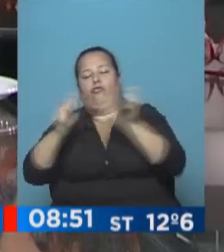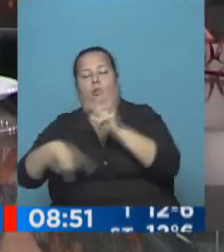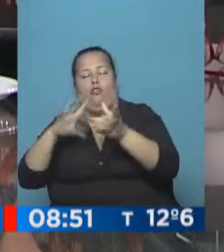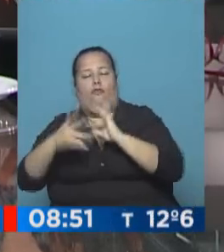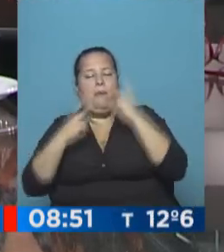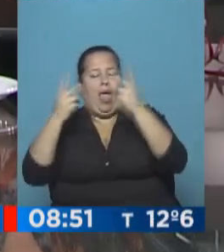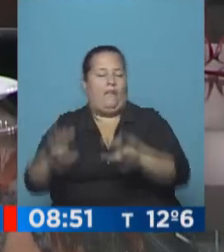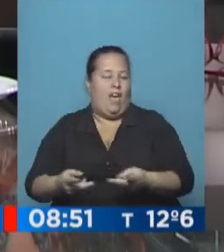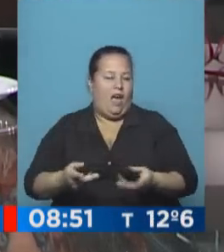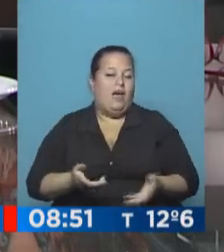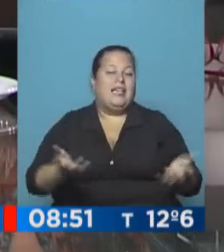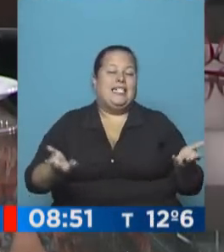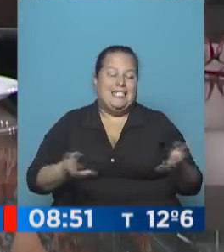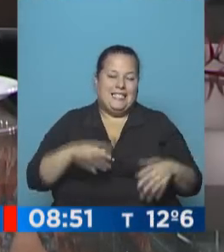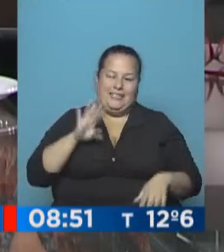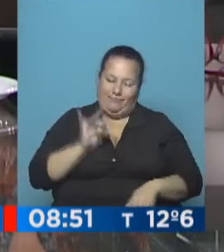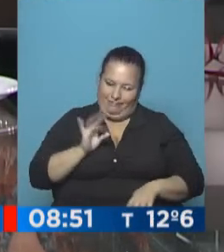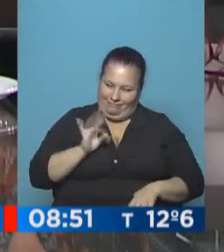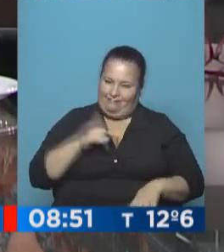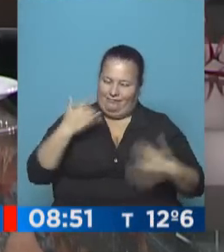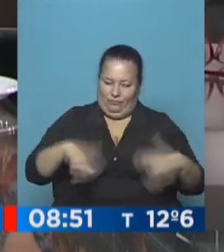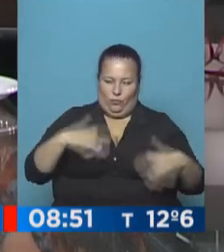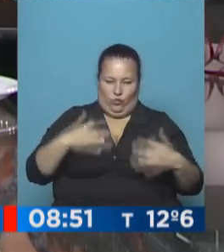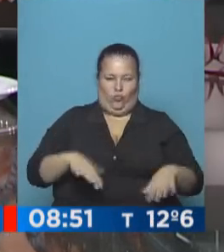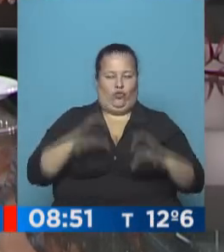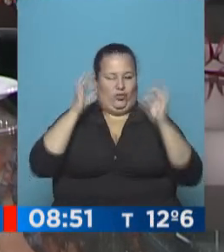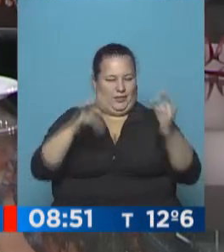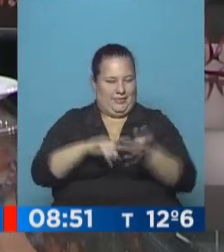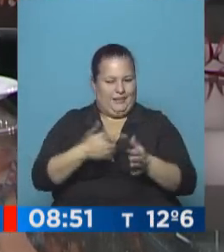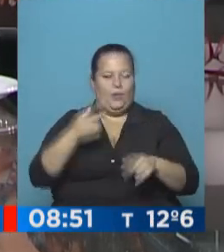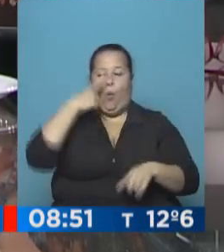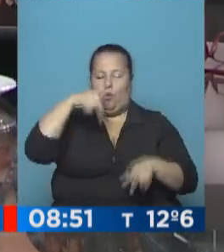movilizarse y que les costó y les está costando mucho llegar al centro. Última pausa, ya venimos.